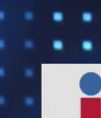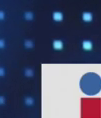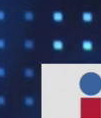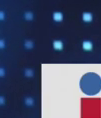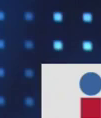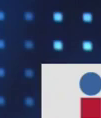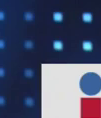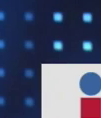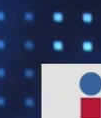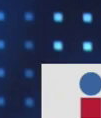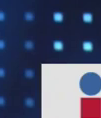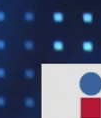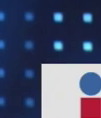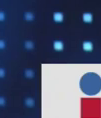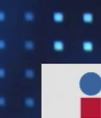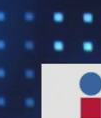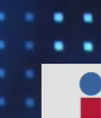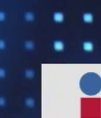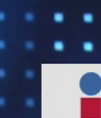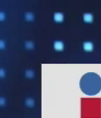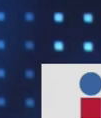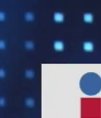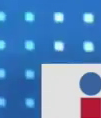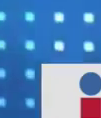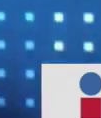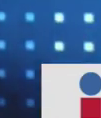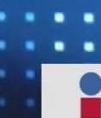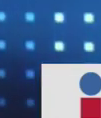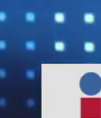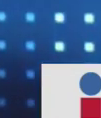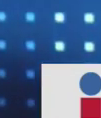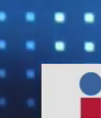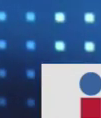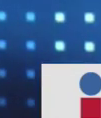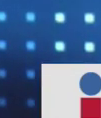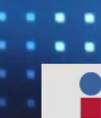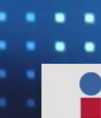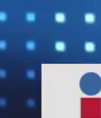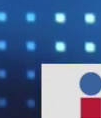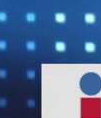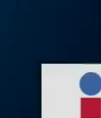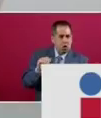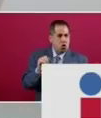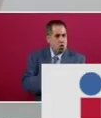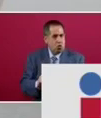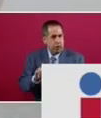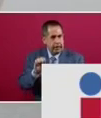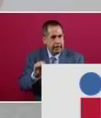exfuncionarios, entre ellos y por segunda vez en una semana al expresidente Calderón.